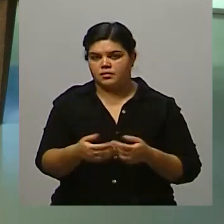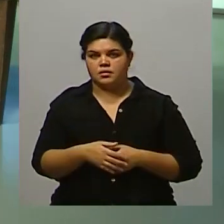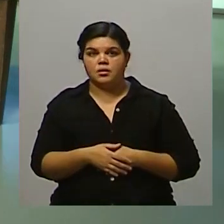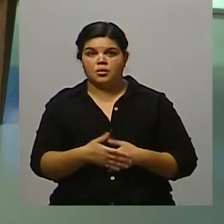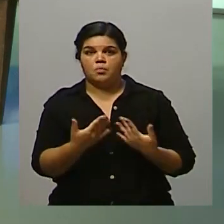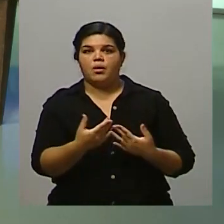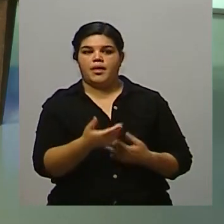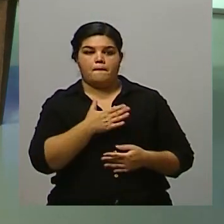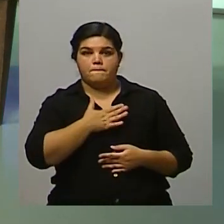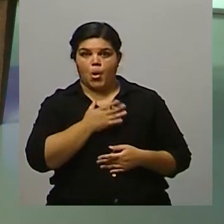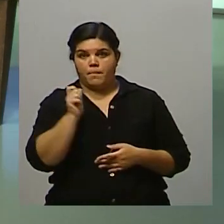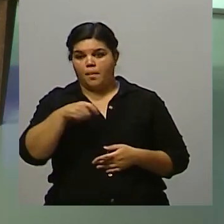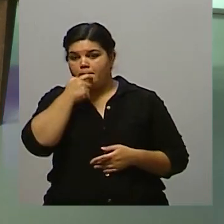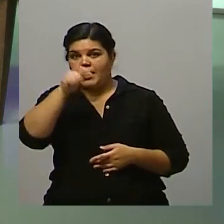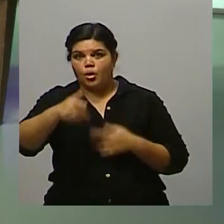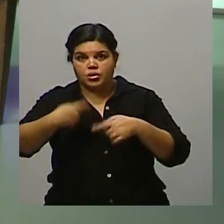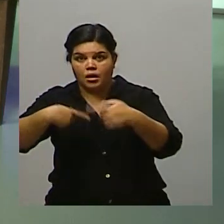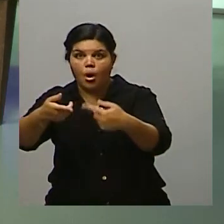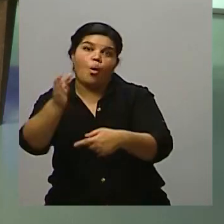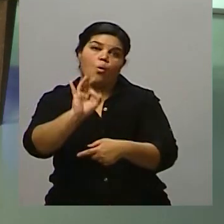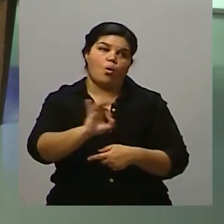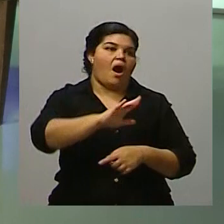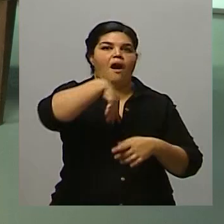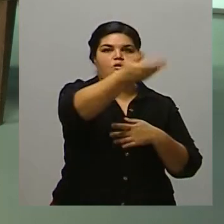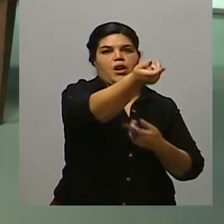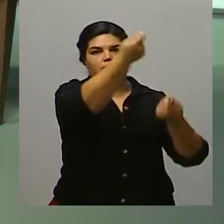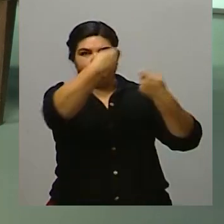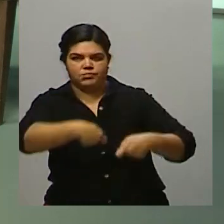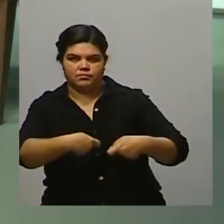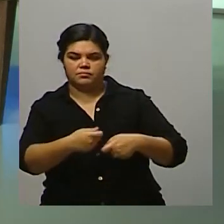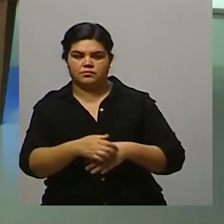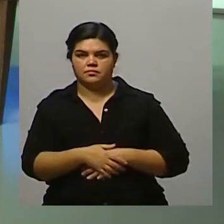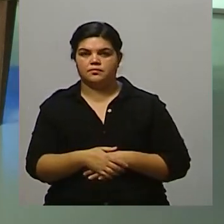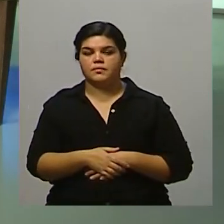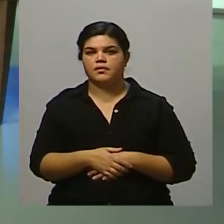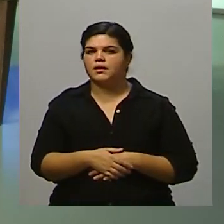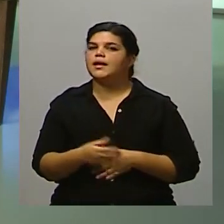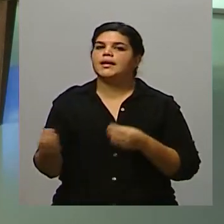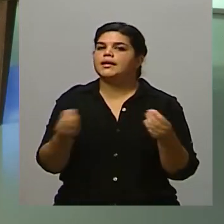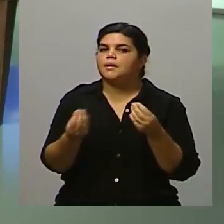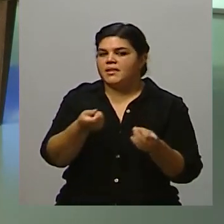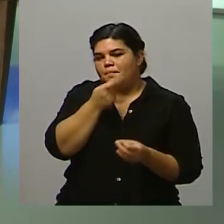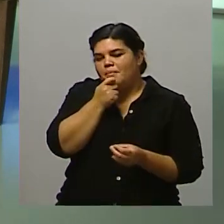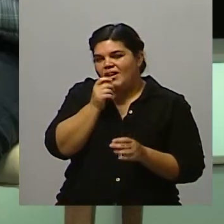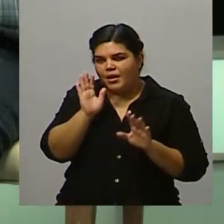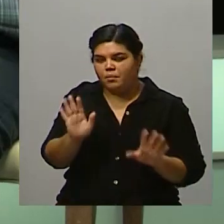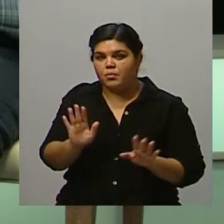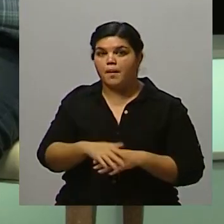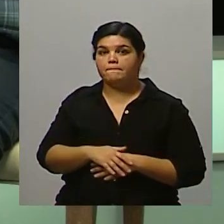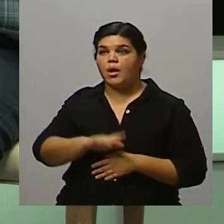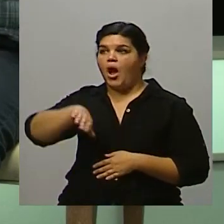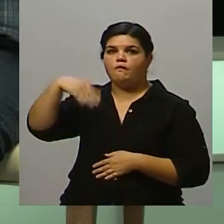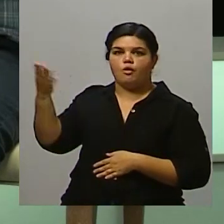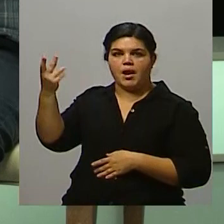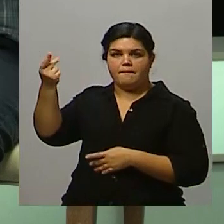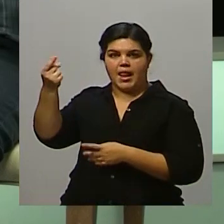desde fondos propios. ¿Y qué pasa si un organismo internacional, por ejemplo, te dice que te va a prestar dinero, pero